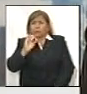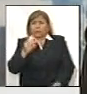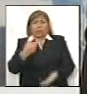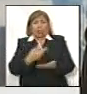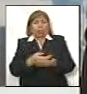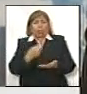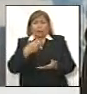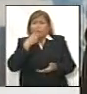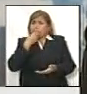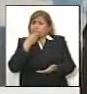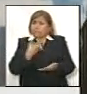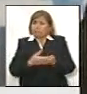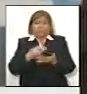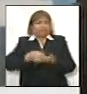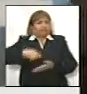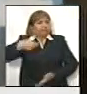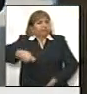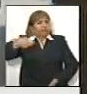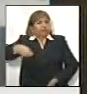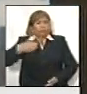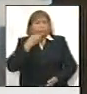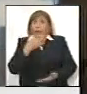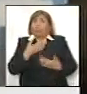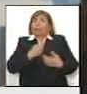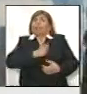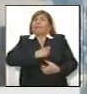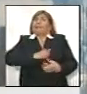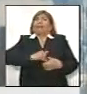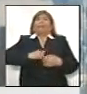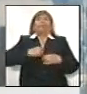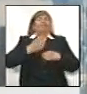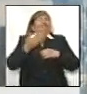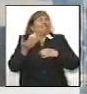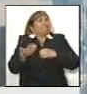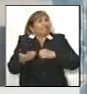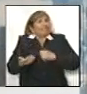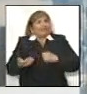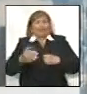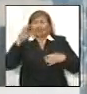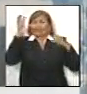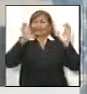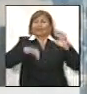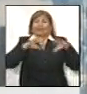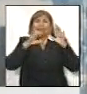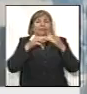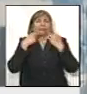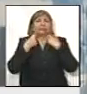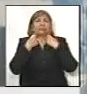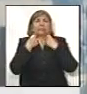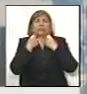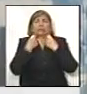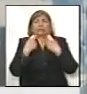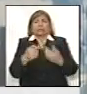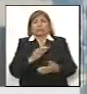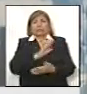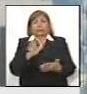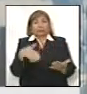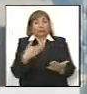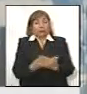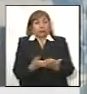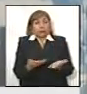y eran buenos clientes, pero que lamentablemente, ante los desastres naturales, lo perdieron todo